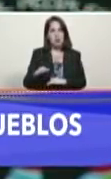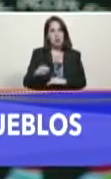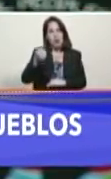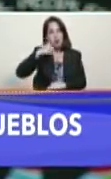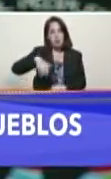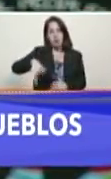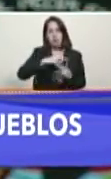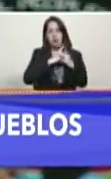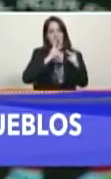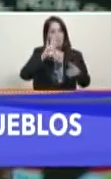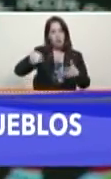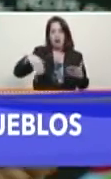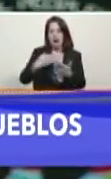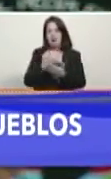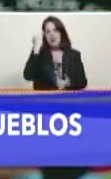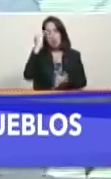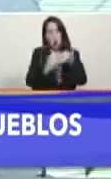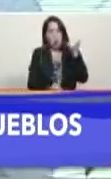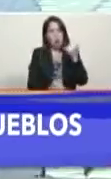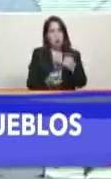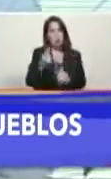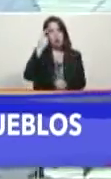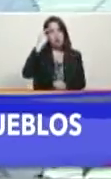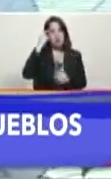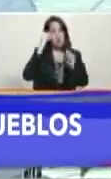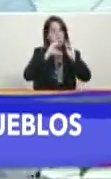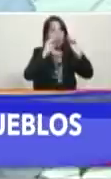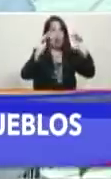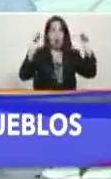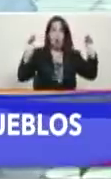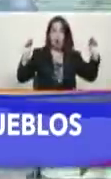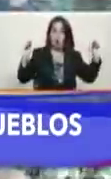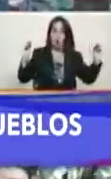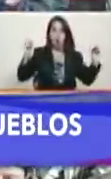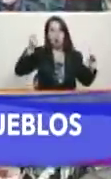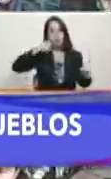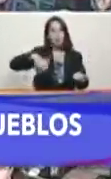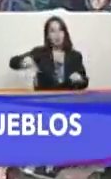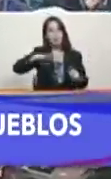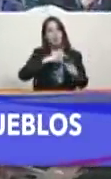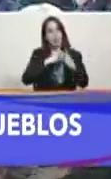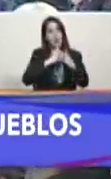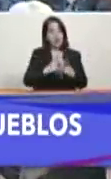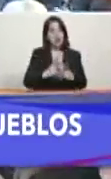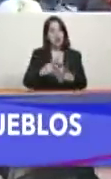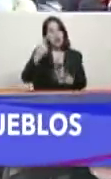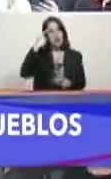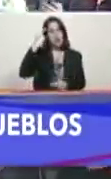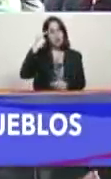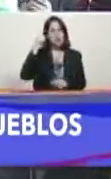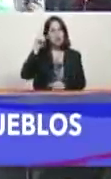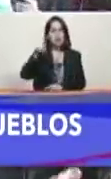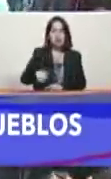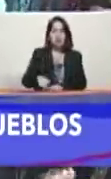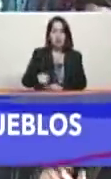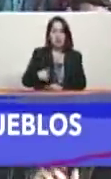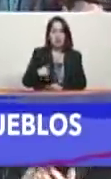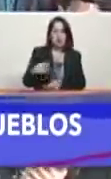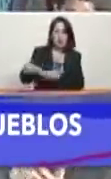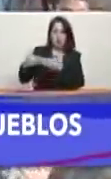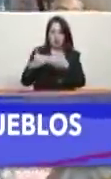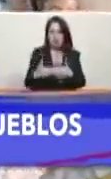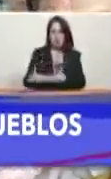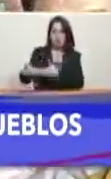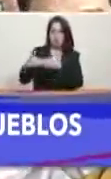consecuencias' sepan lo que con los pueblos valientes y que no sepan también los imperialistas